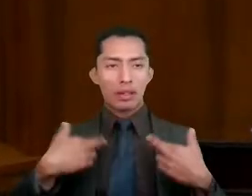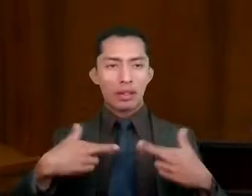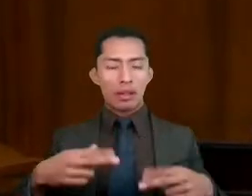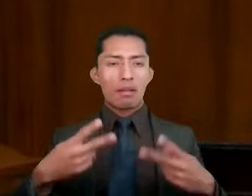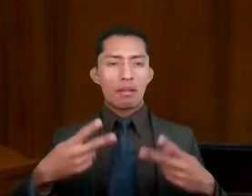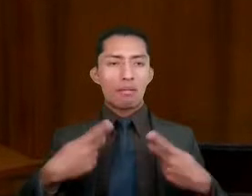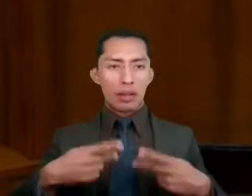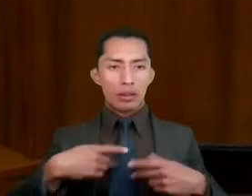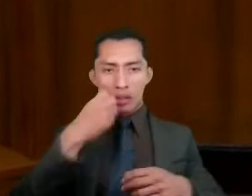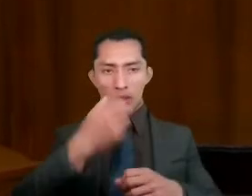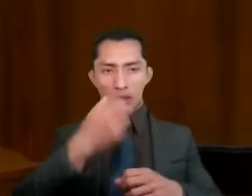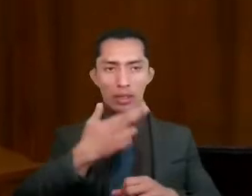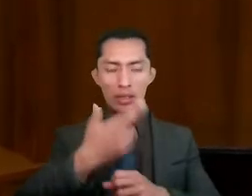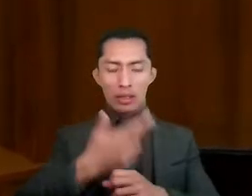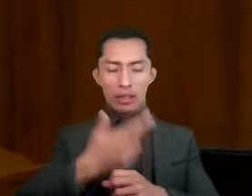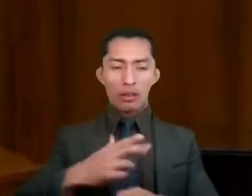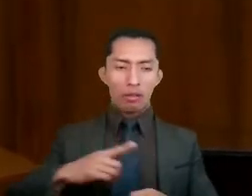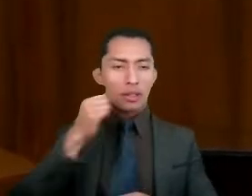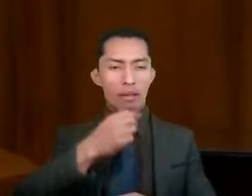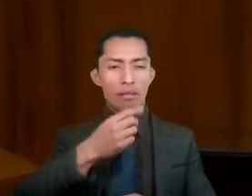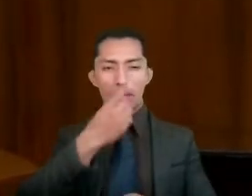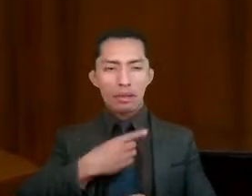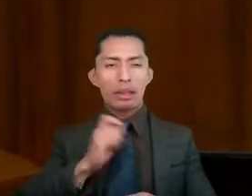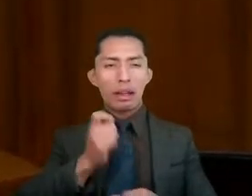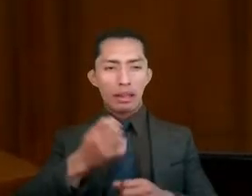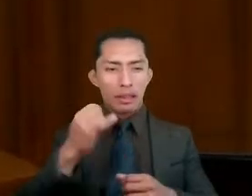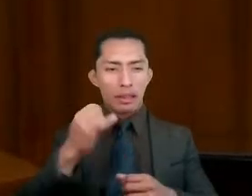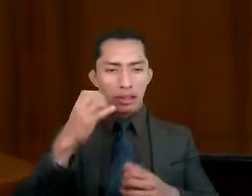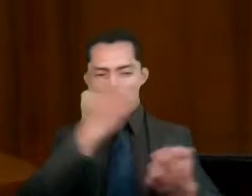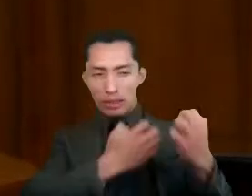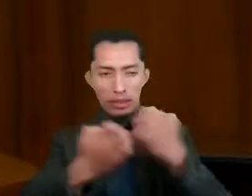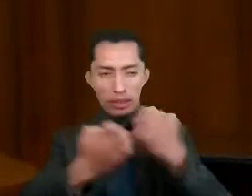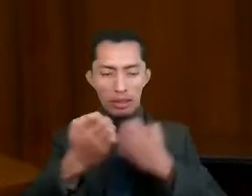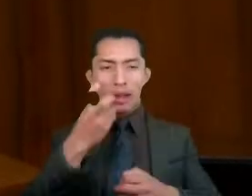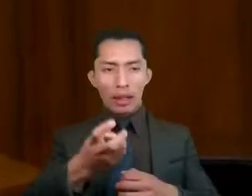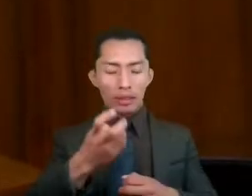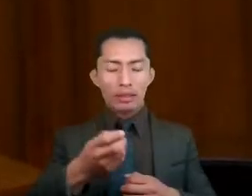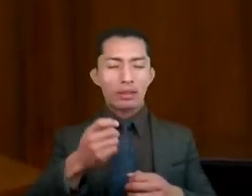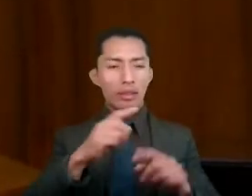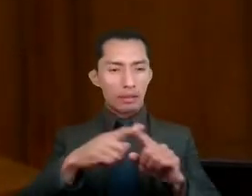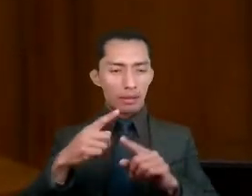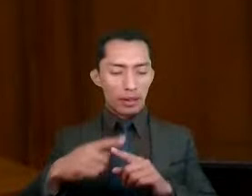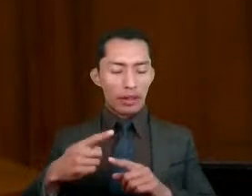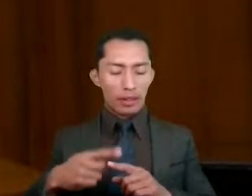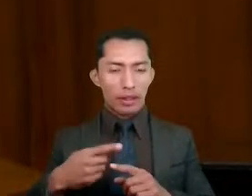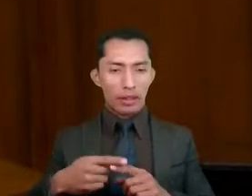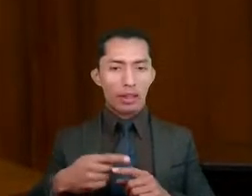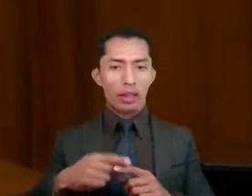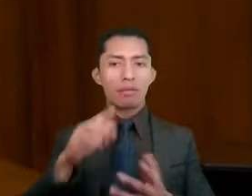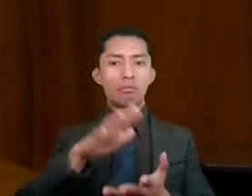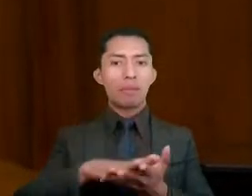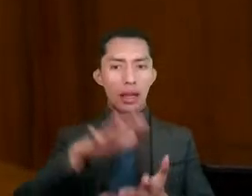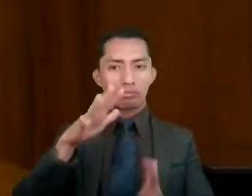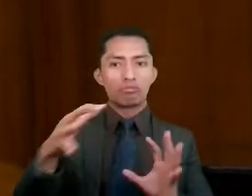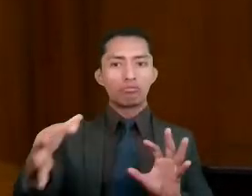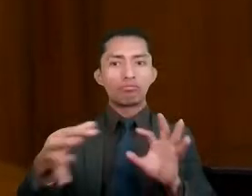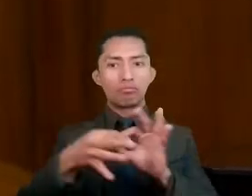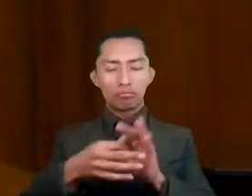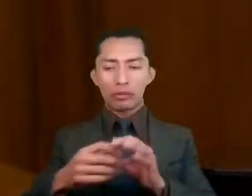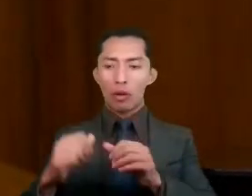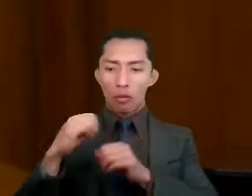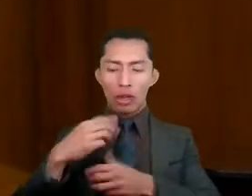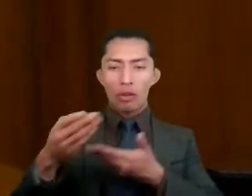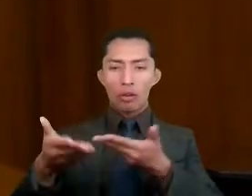Gobierno para que me informen del análisis que se ha llevado a cabo en cada una de las mesas. Mayor coordinación entre autoridades,